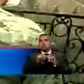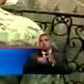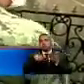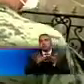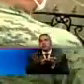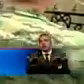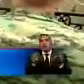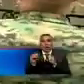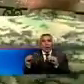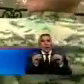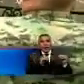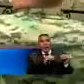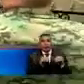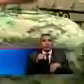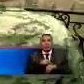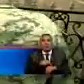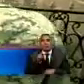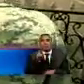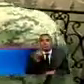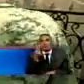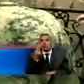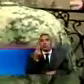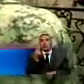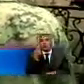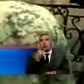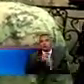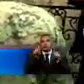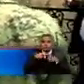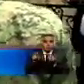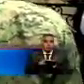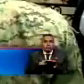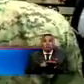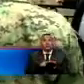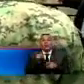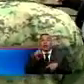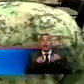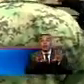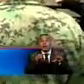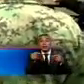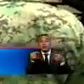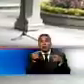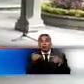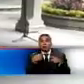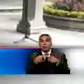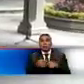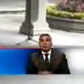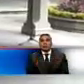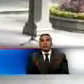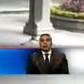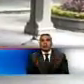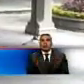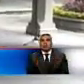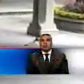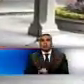hasta ahora se reúnen desde aproximadamente las 12 de la mañana. Contarles que hubo un ligero roce, un ingreso accidentado por